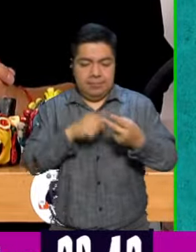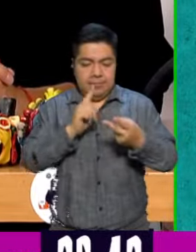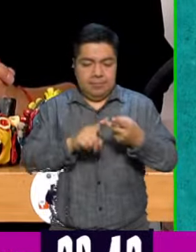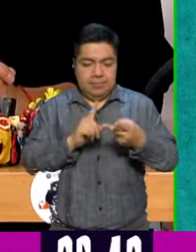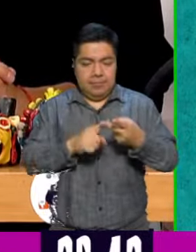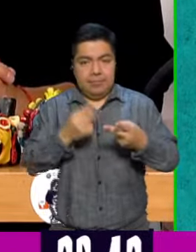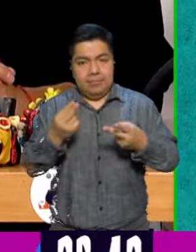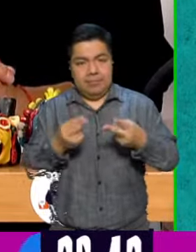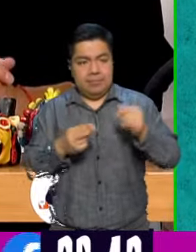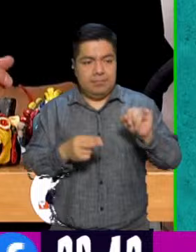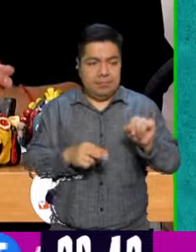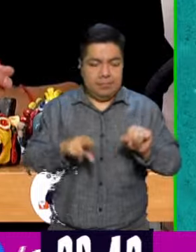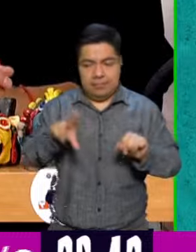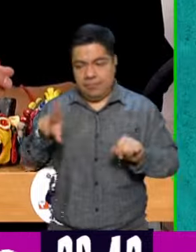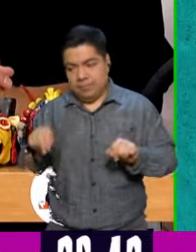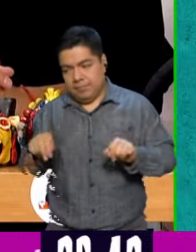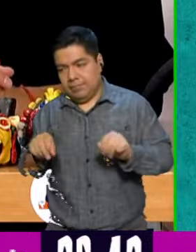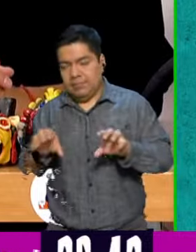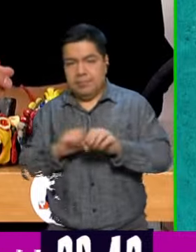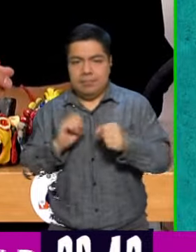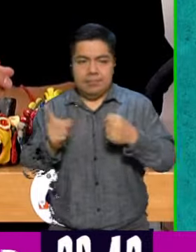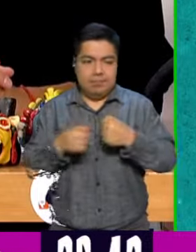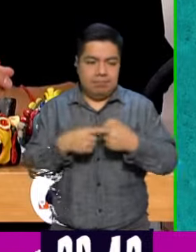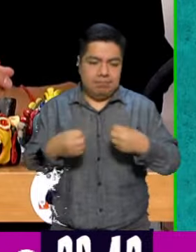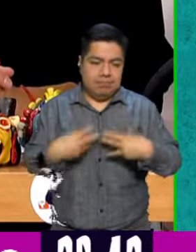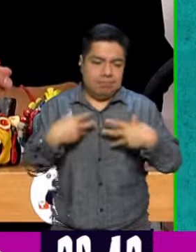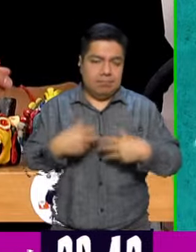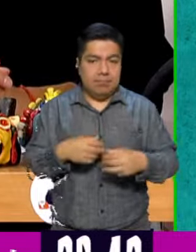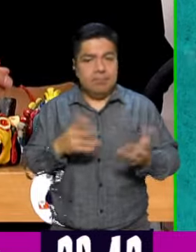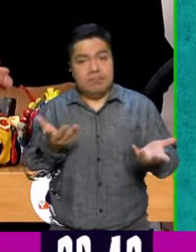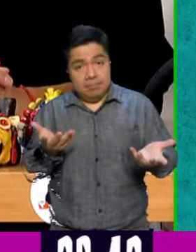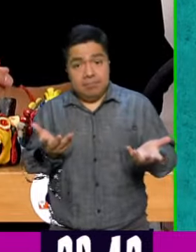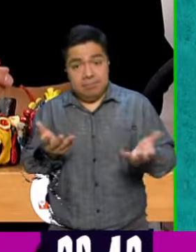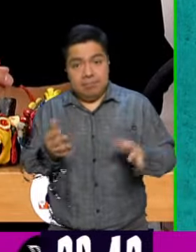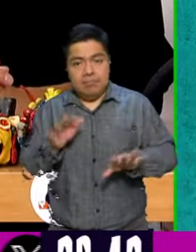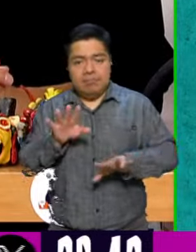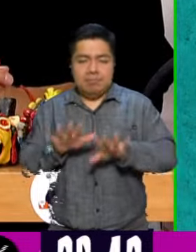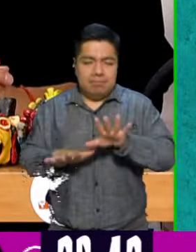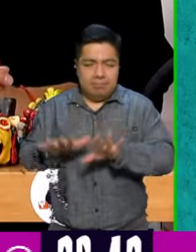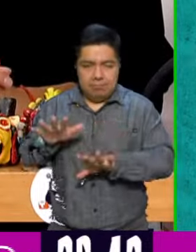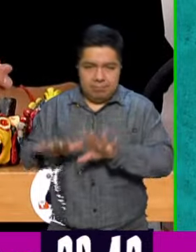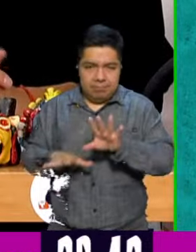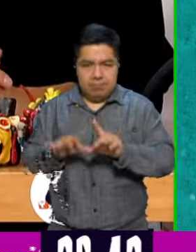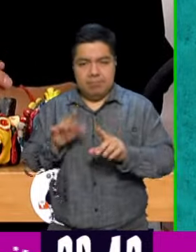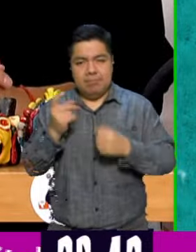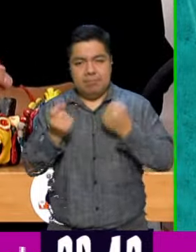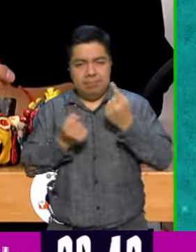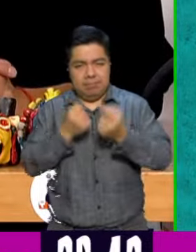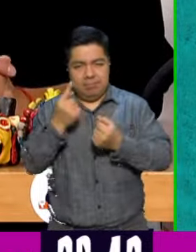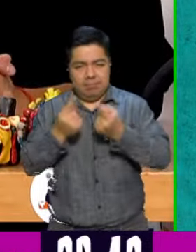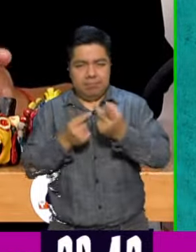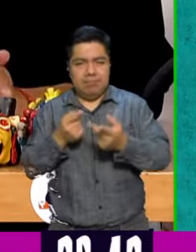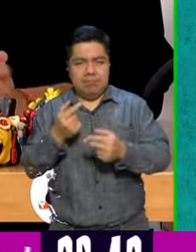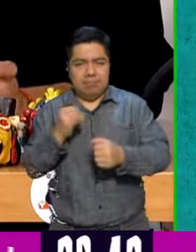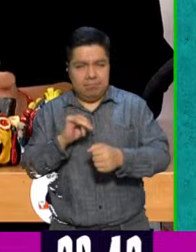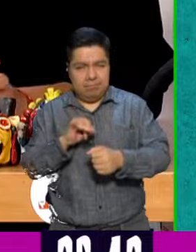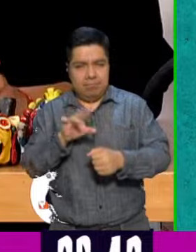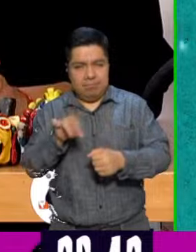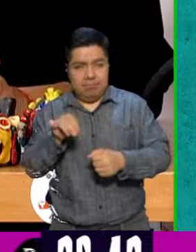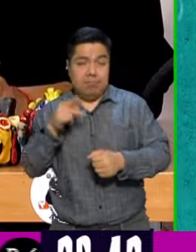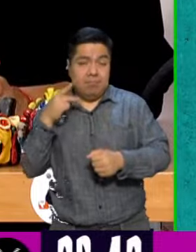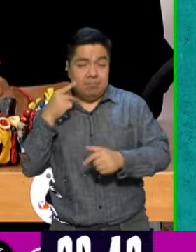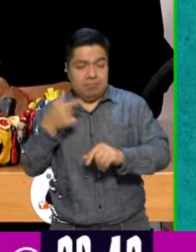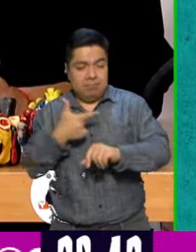si no sirven, que si te genera una tara. Y pues yo pensé que a lo mejor sí, que algunos políticos se habían vacunado de más. Pero